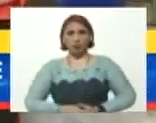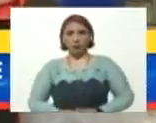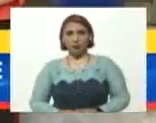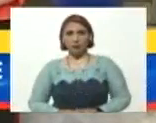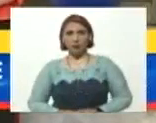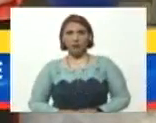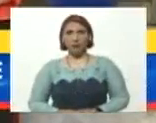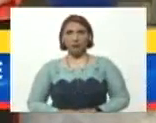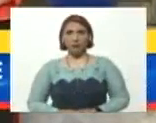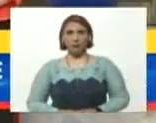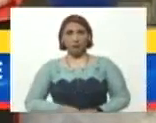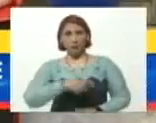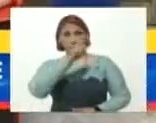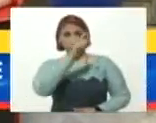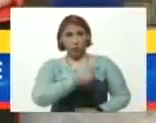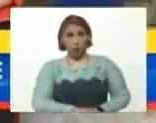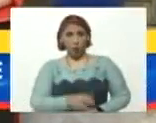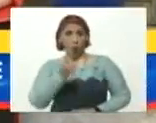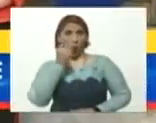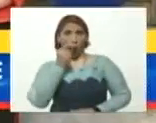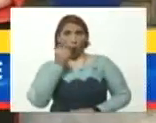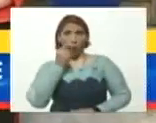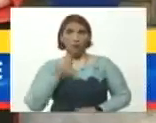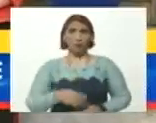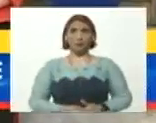Giovanni Vincenzo Infantino,